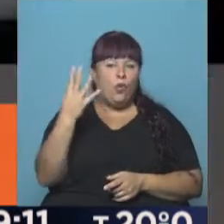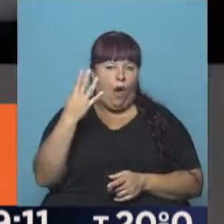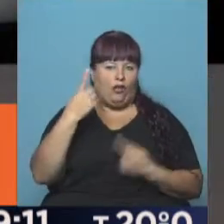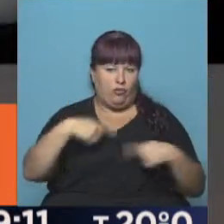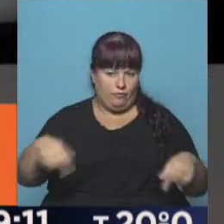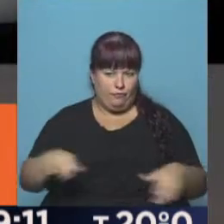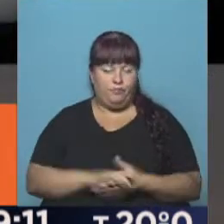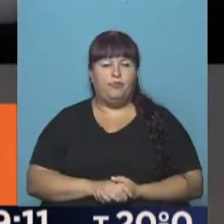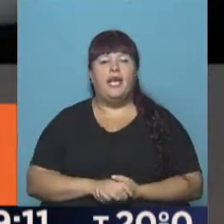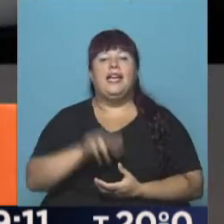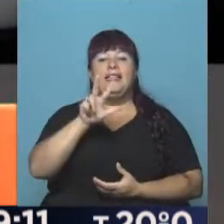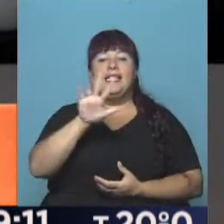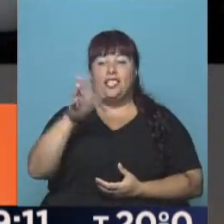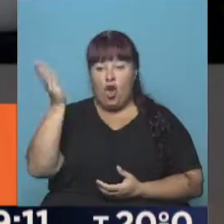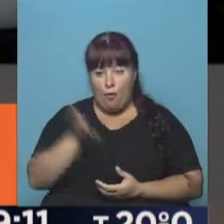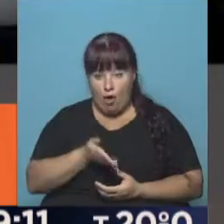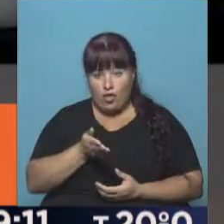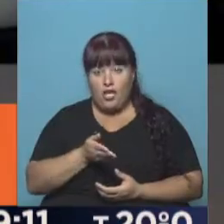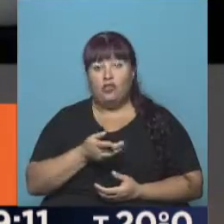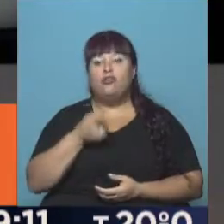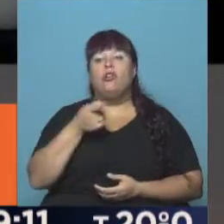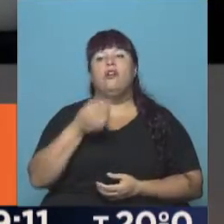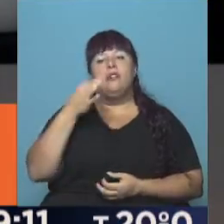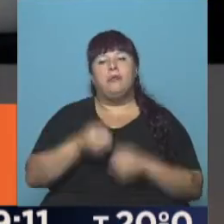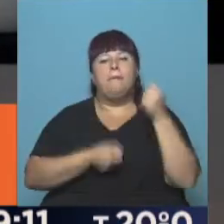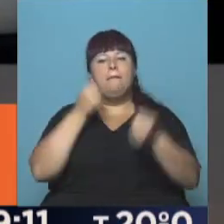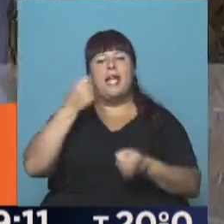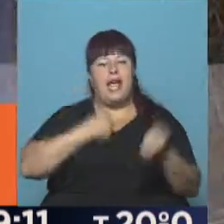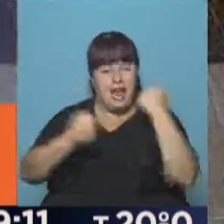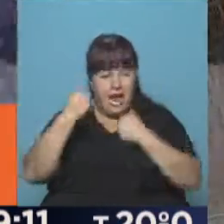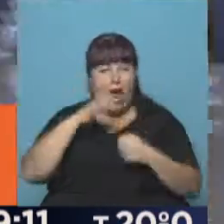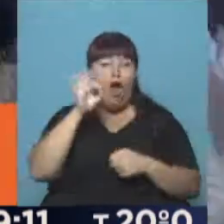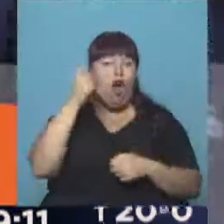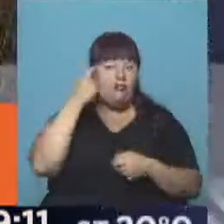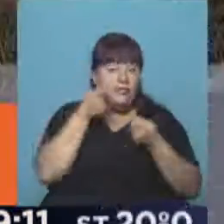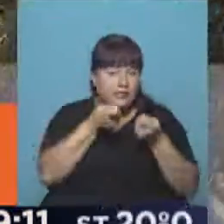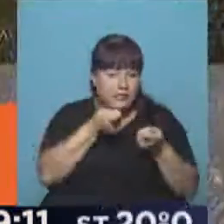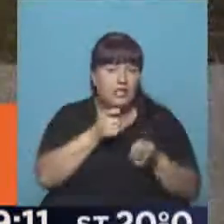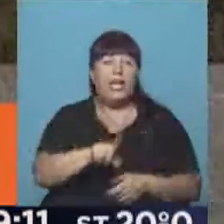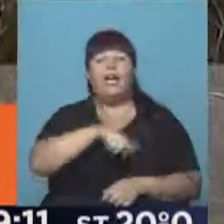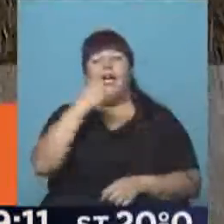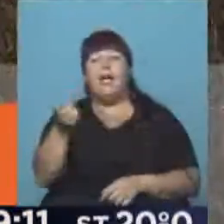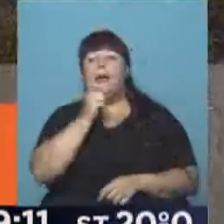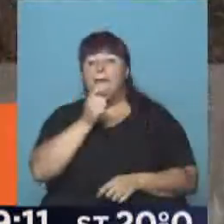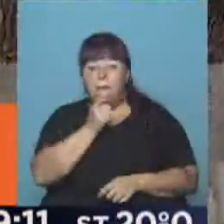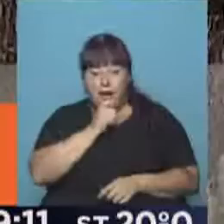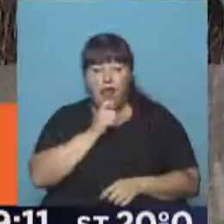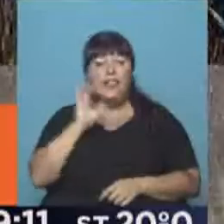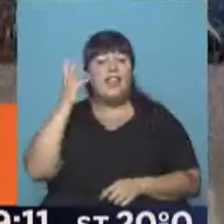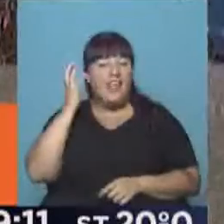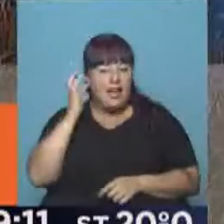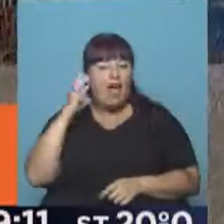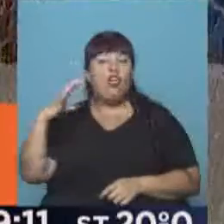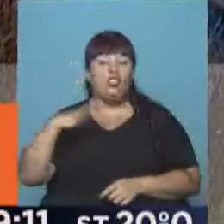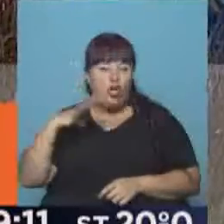episodios. El 35% de los casos son agresiones físicas o psíquicas, mientras que los periodistas de radio